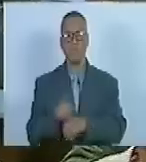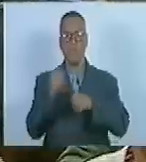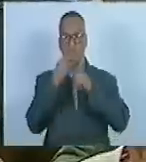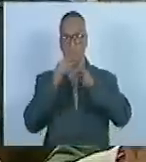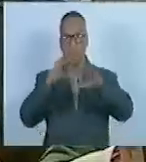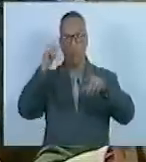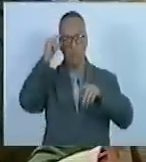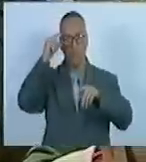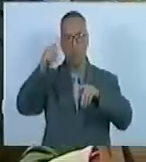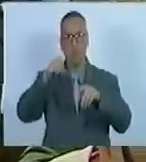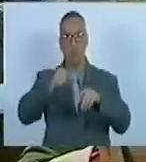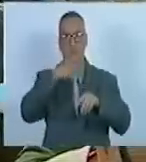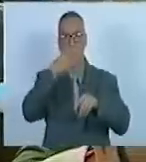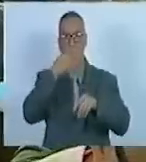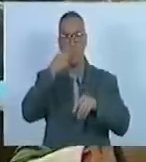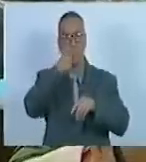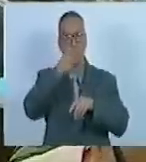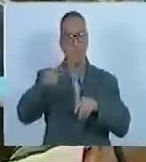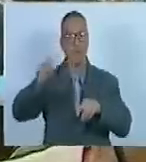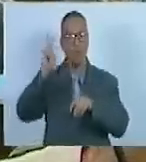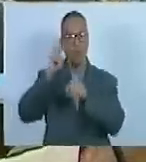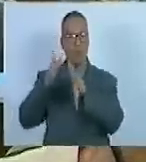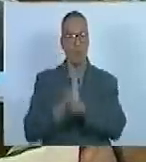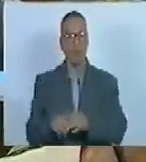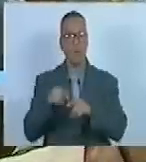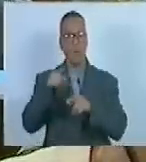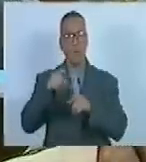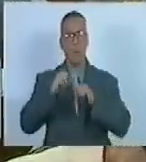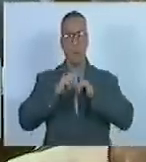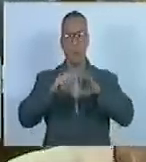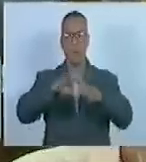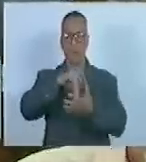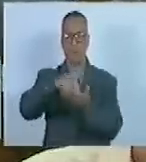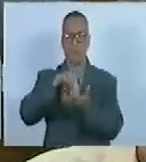Bendiciones de Dios, buenas tardes, pueblo de Venezuela, directiva plenaria.